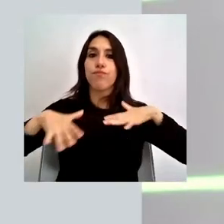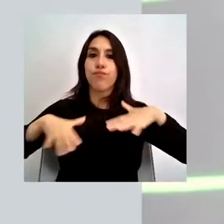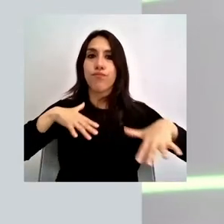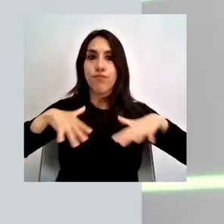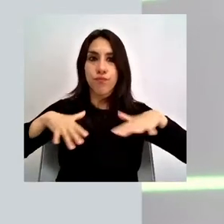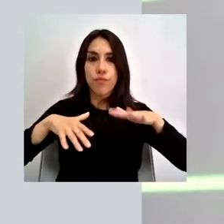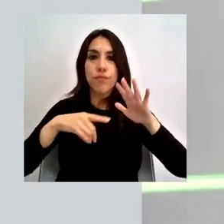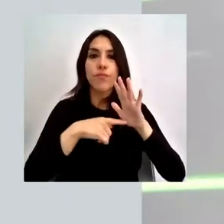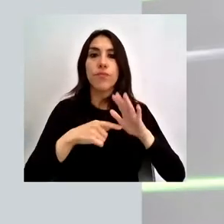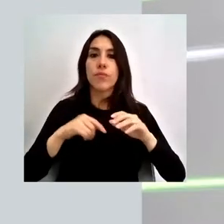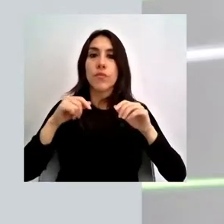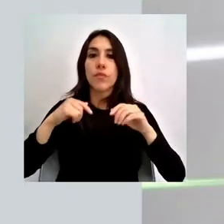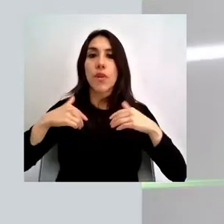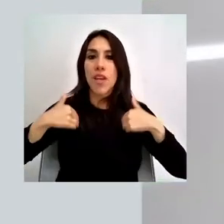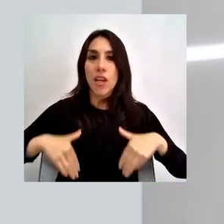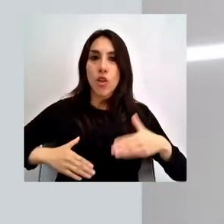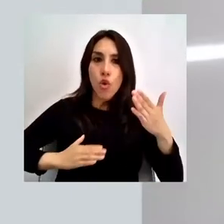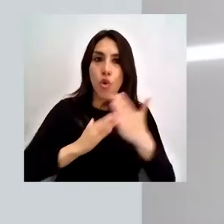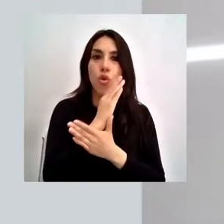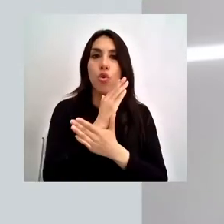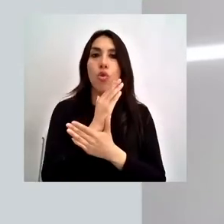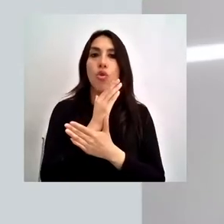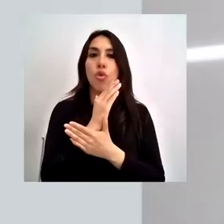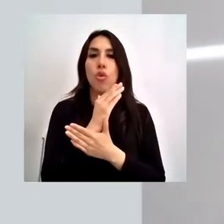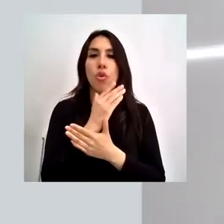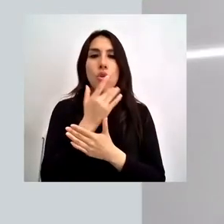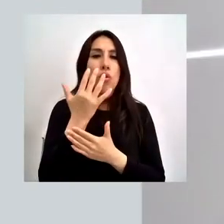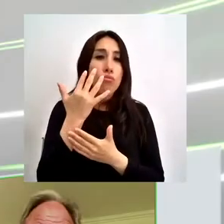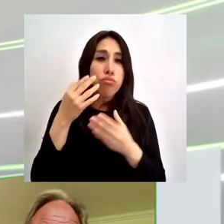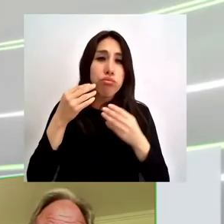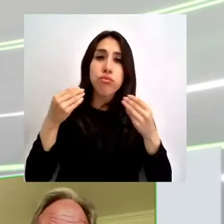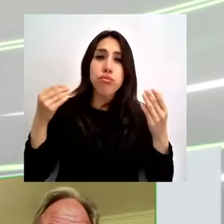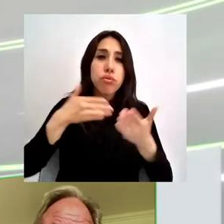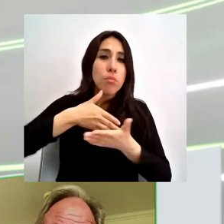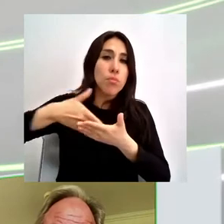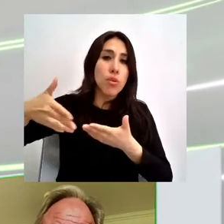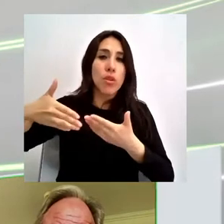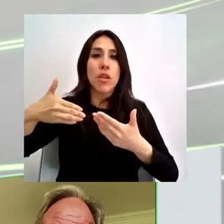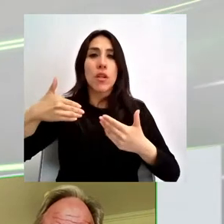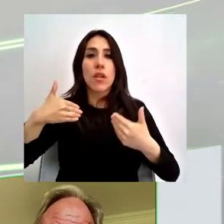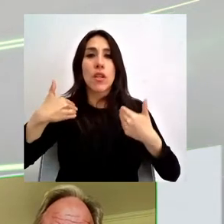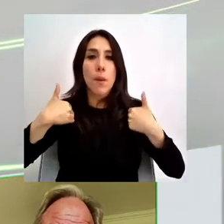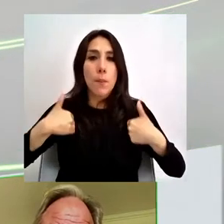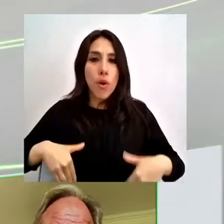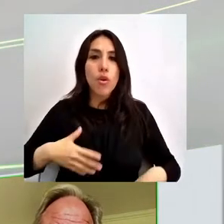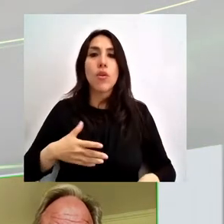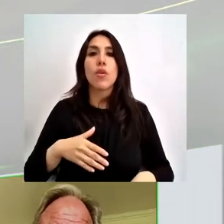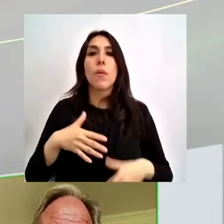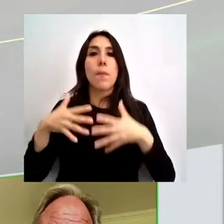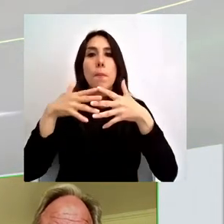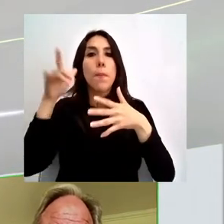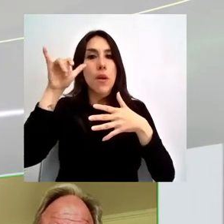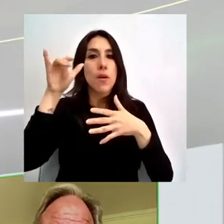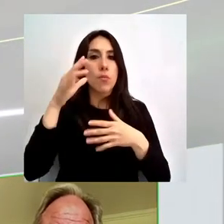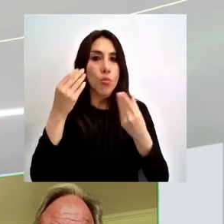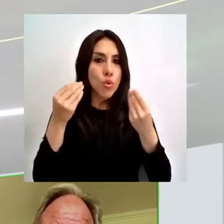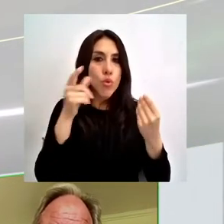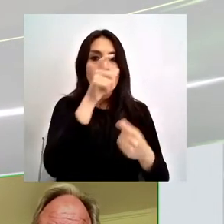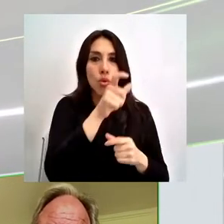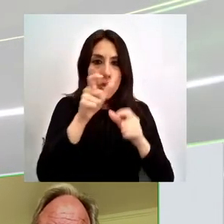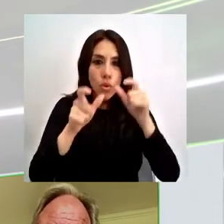millones de personas con discapacidad en eeuu también es fundador de marketing institute